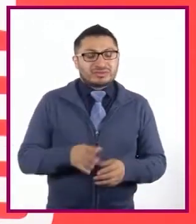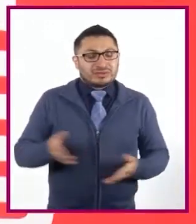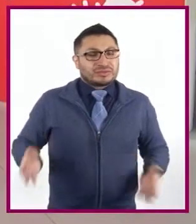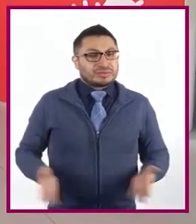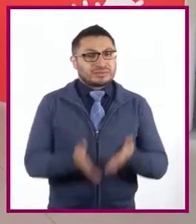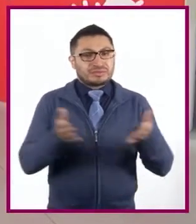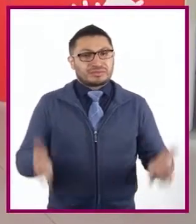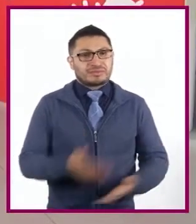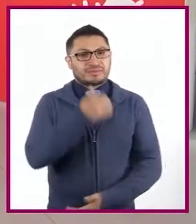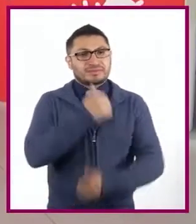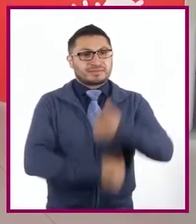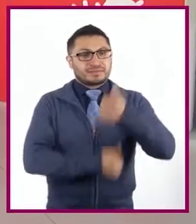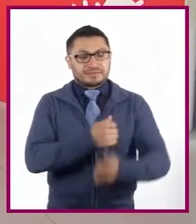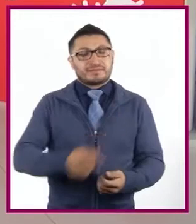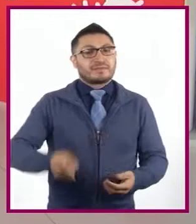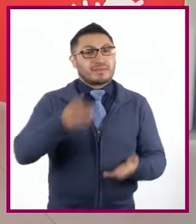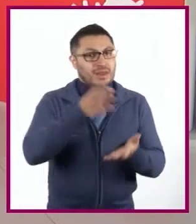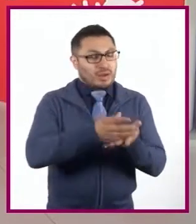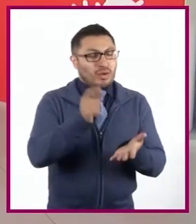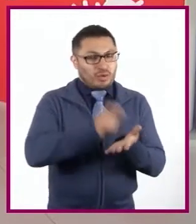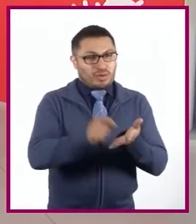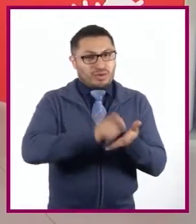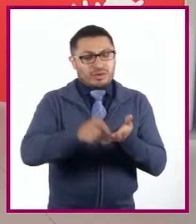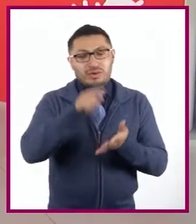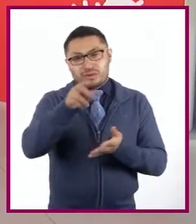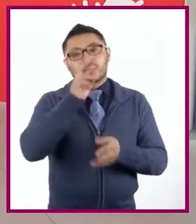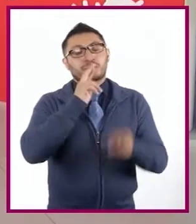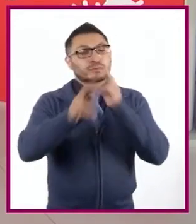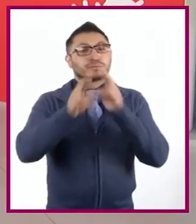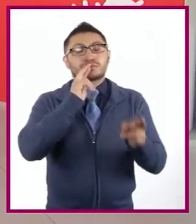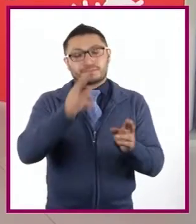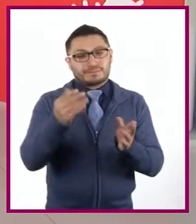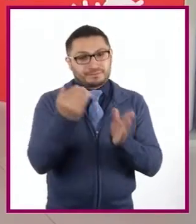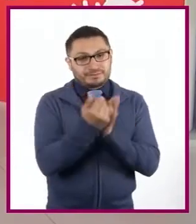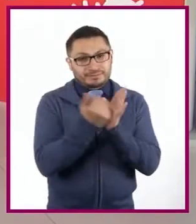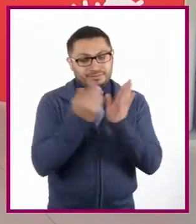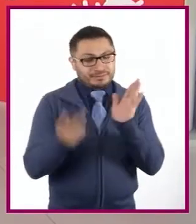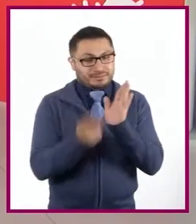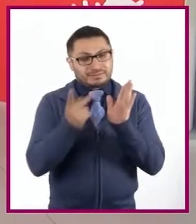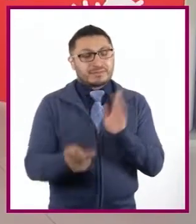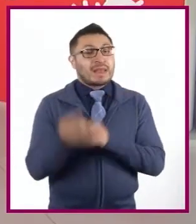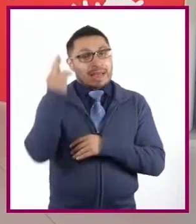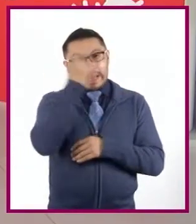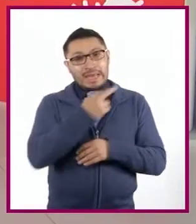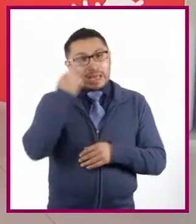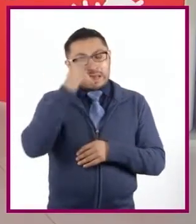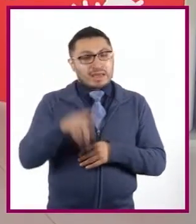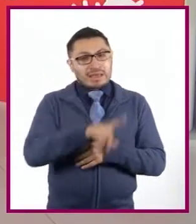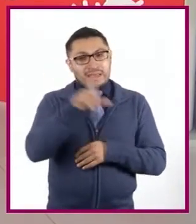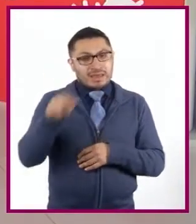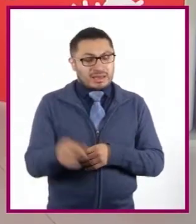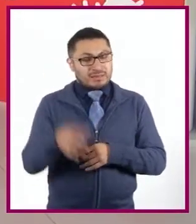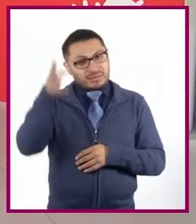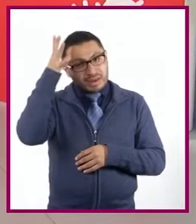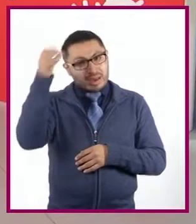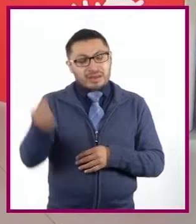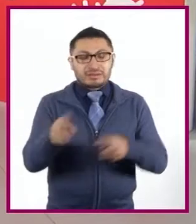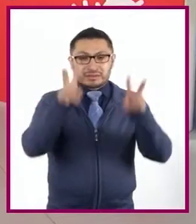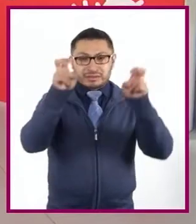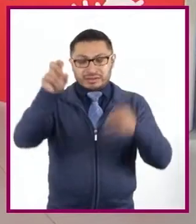competencia. Registren las respuestas de las siguientes preguntas. Las revisaremos cuando hayamos visto todos los conceptos del